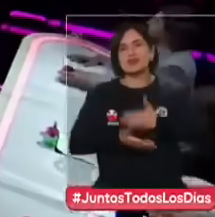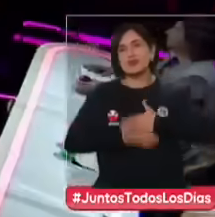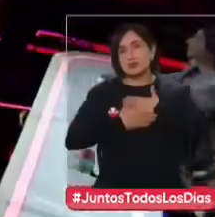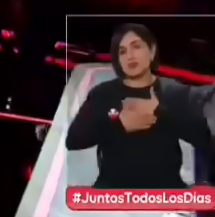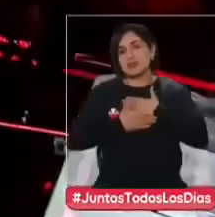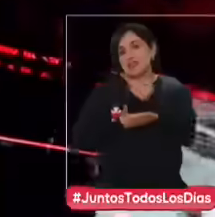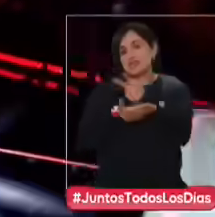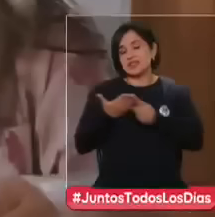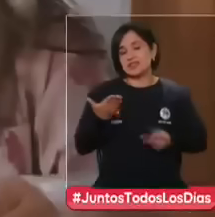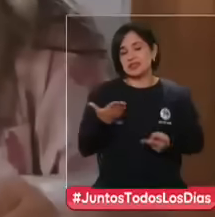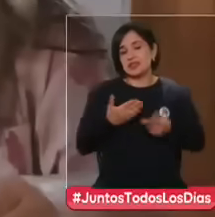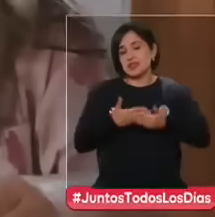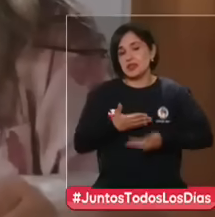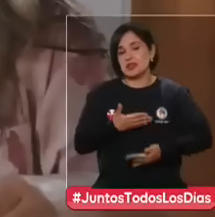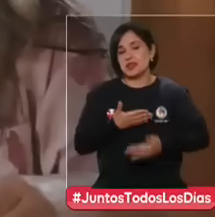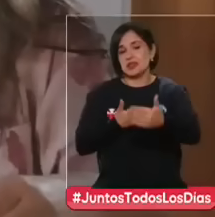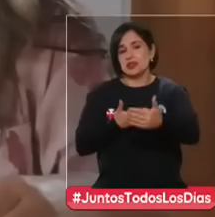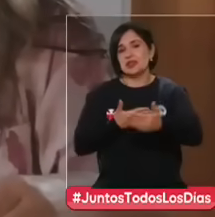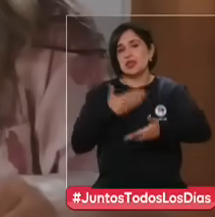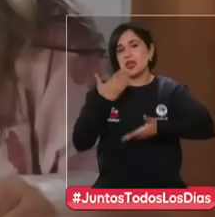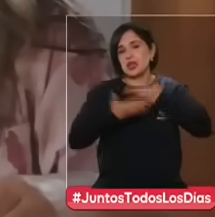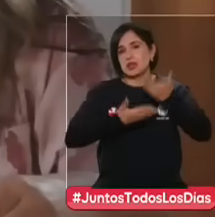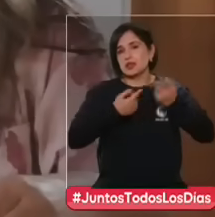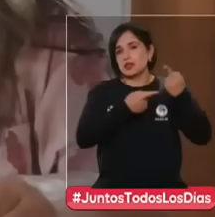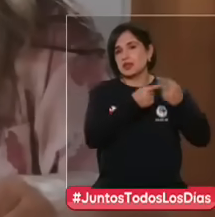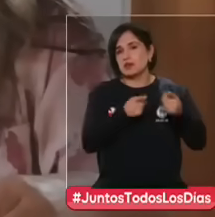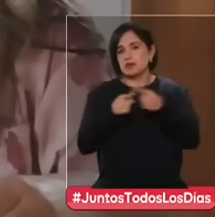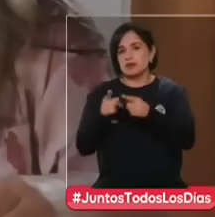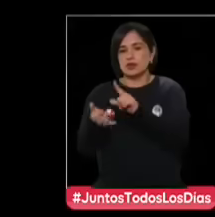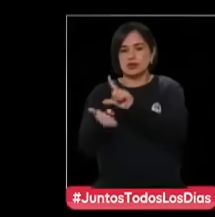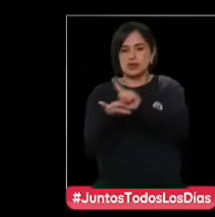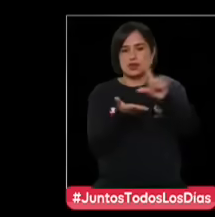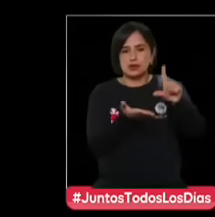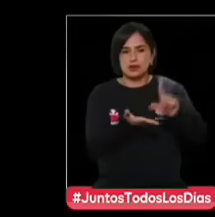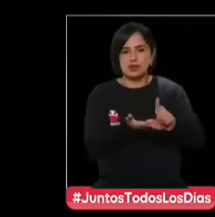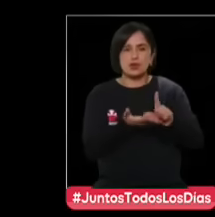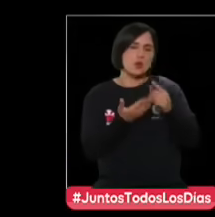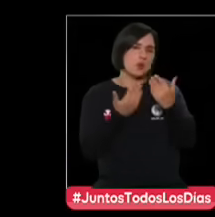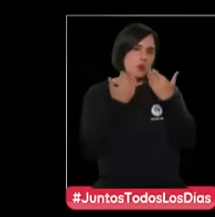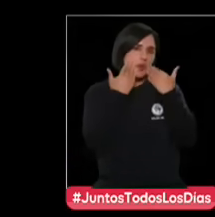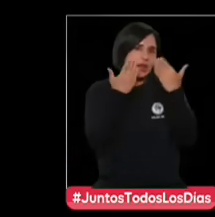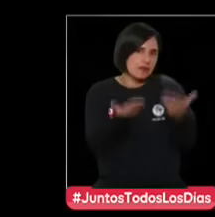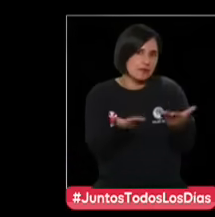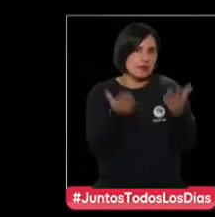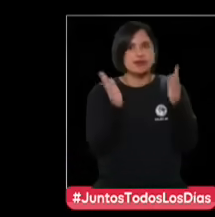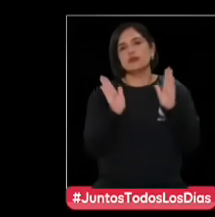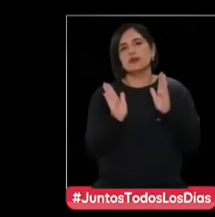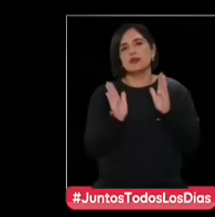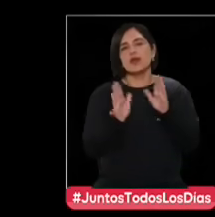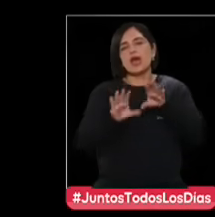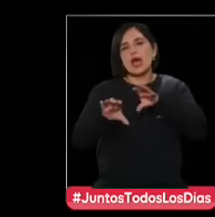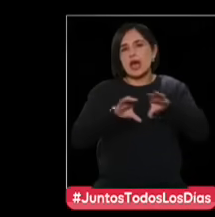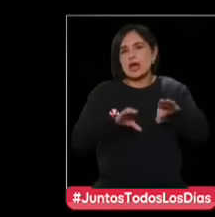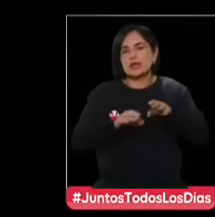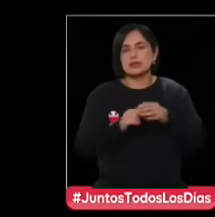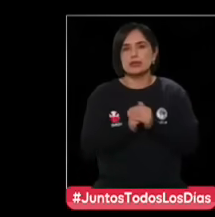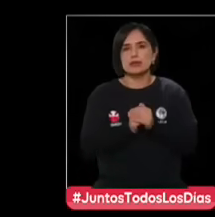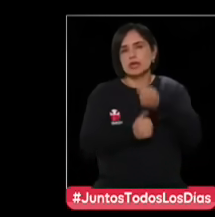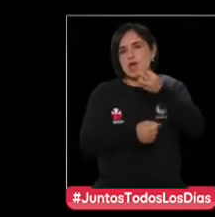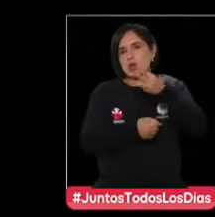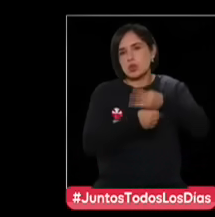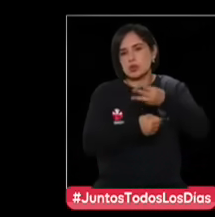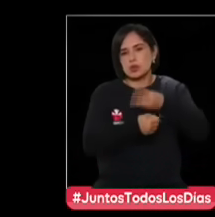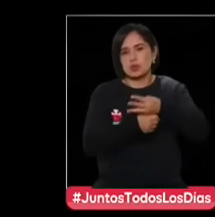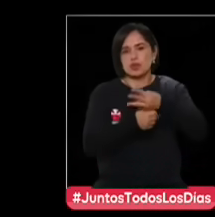sentí artista y de ahí en adelante partí cantando en diferentes lugares, beneficios para los eventos que le hacen a la tercera edad, a los